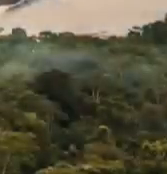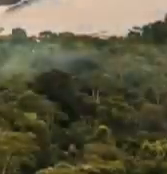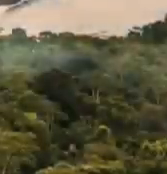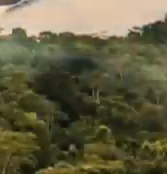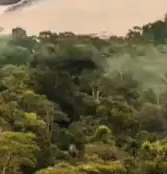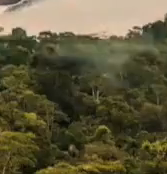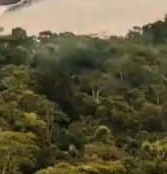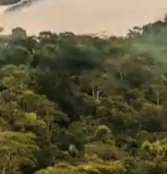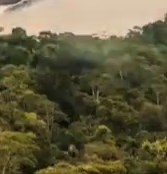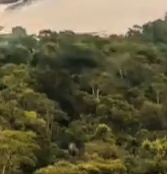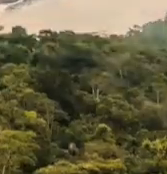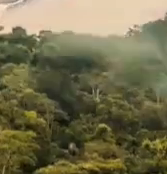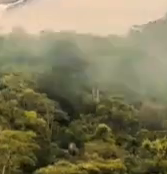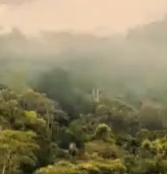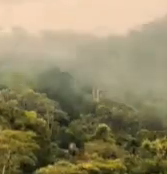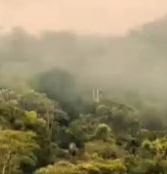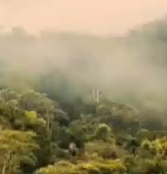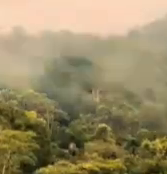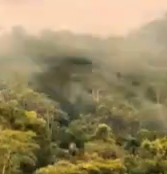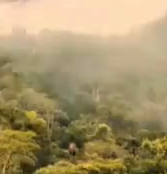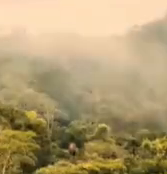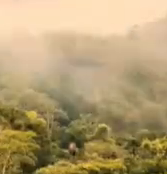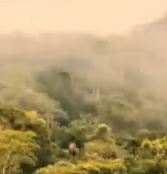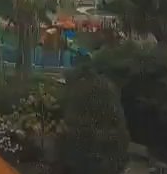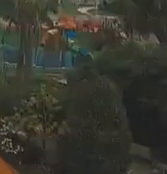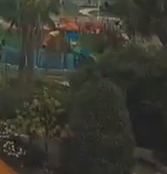considerar tomar muy en cuenta